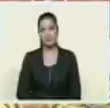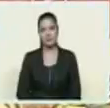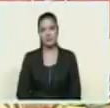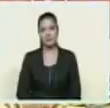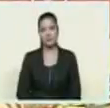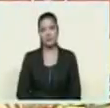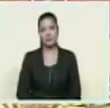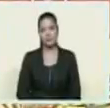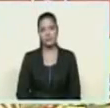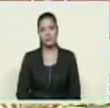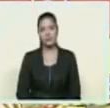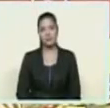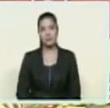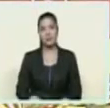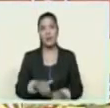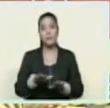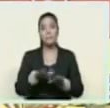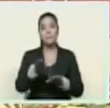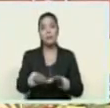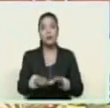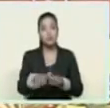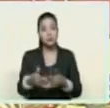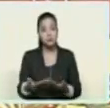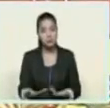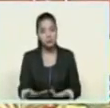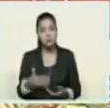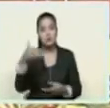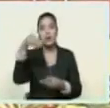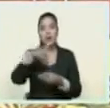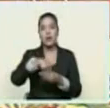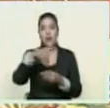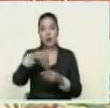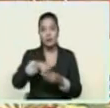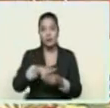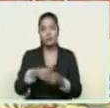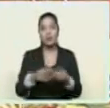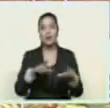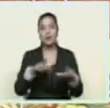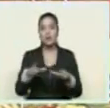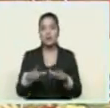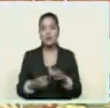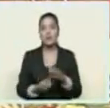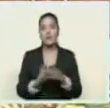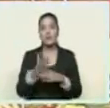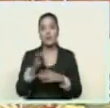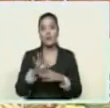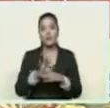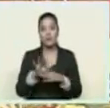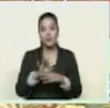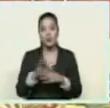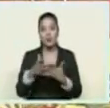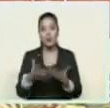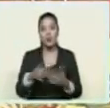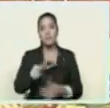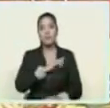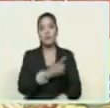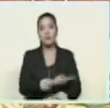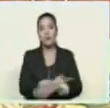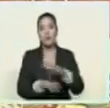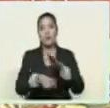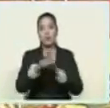así que el primer paso elección instalación funcionamiento del poder